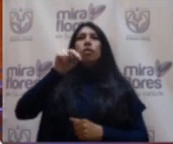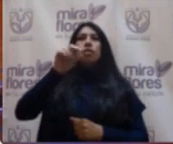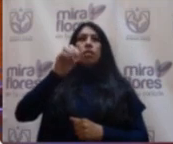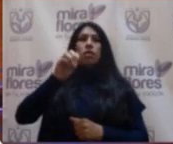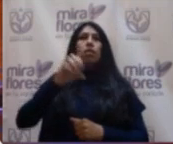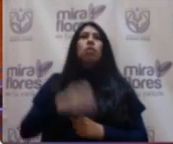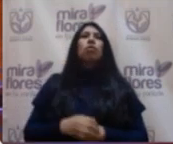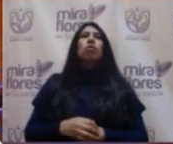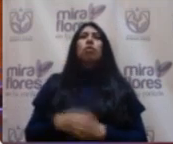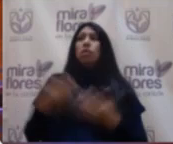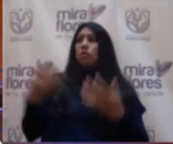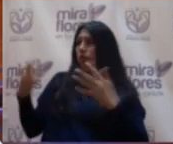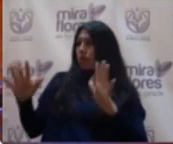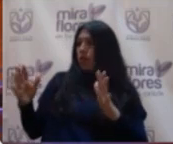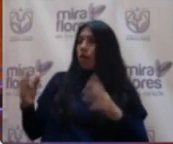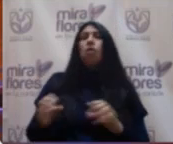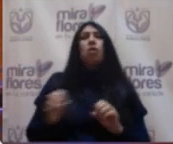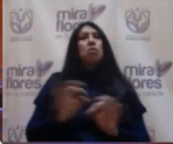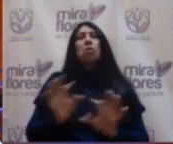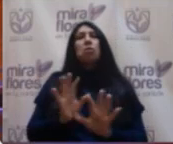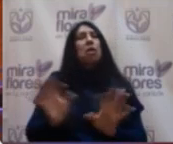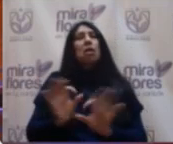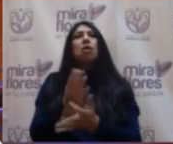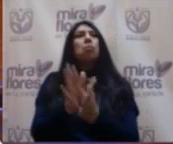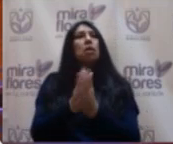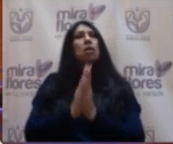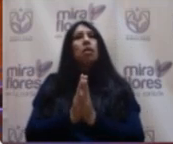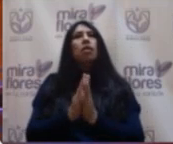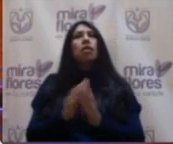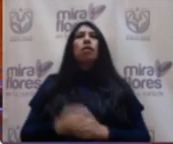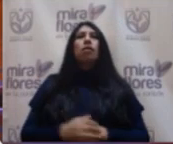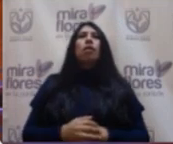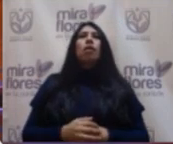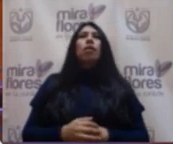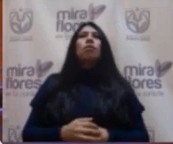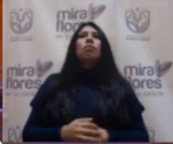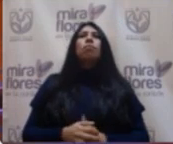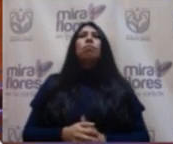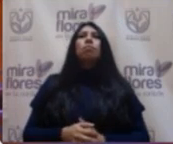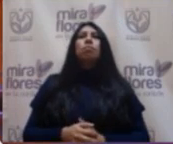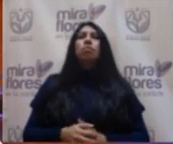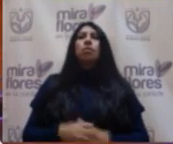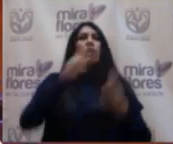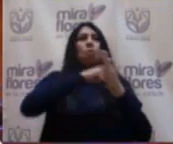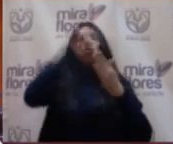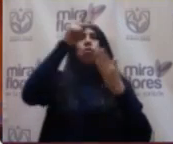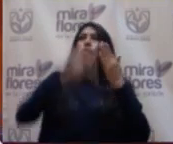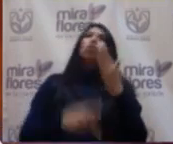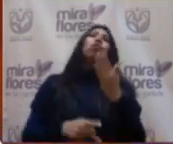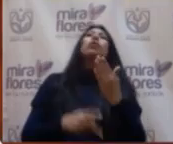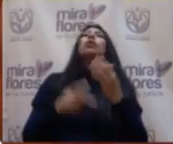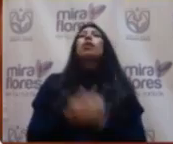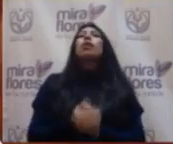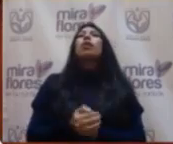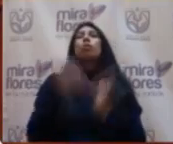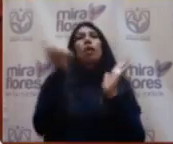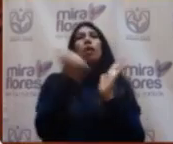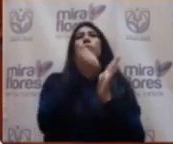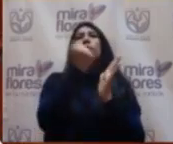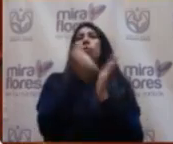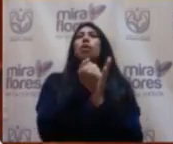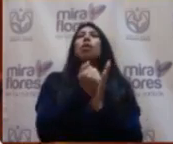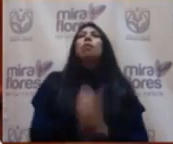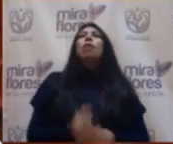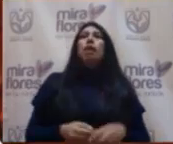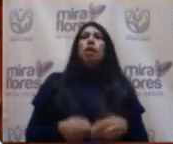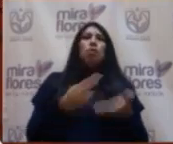agenda, ya no tengo más que pedir. Vamos a la orden del día. Proyecto de ordenanza que apruebe la tasa de estacionamiento